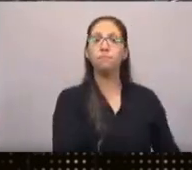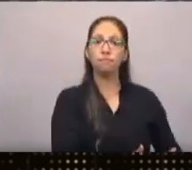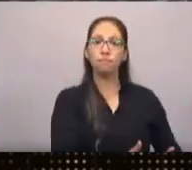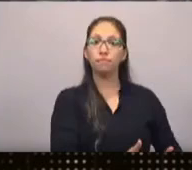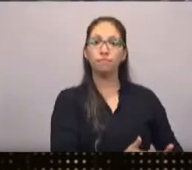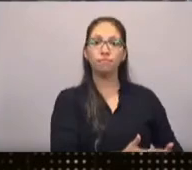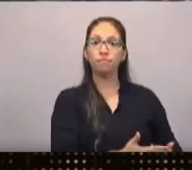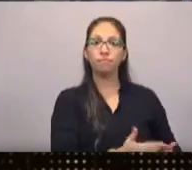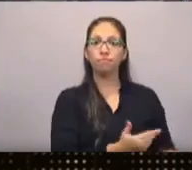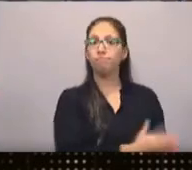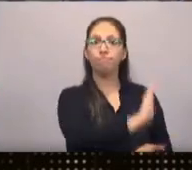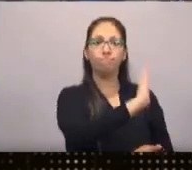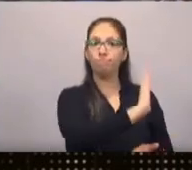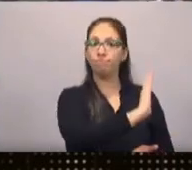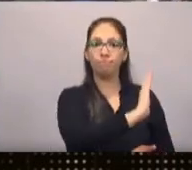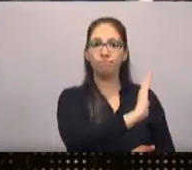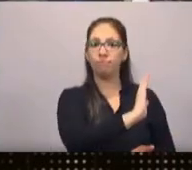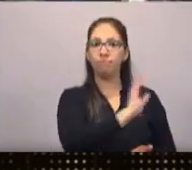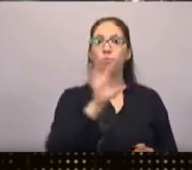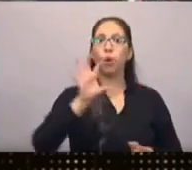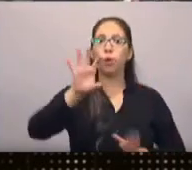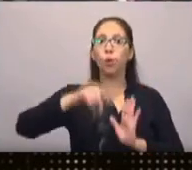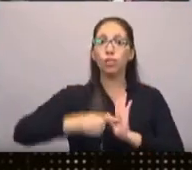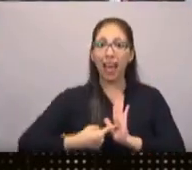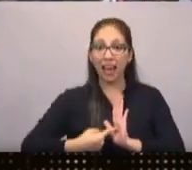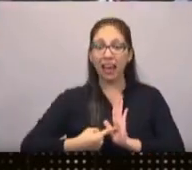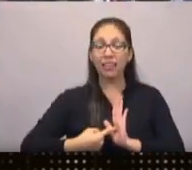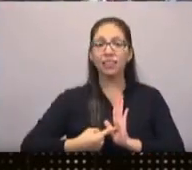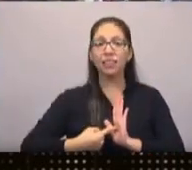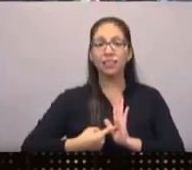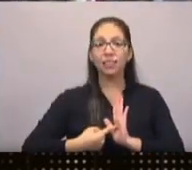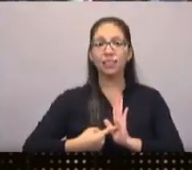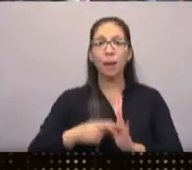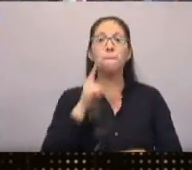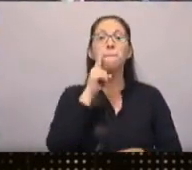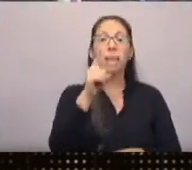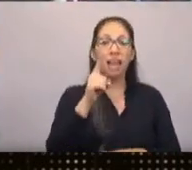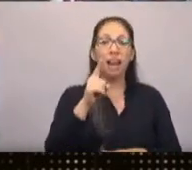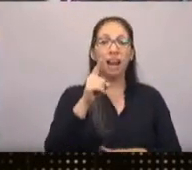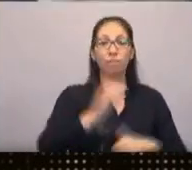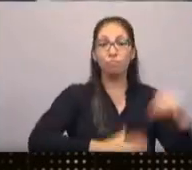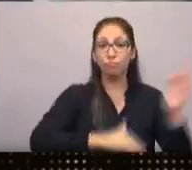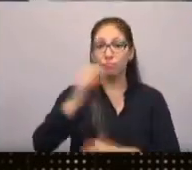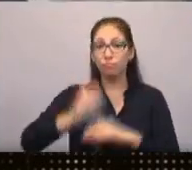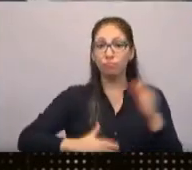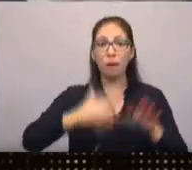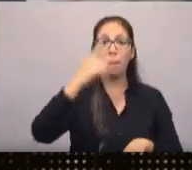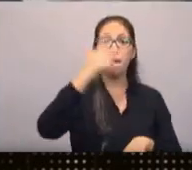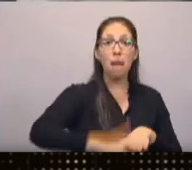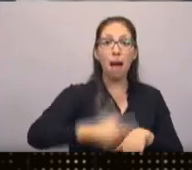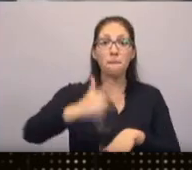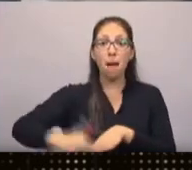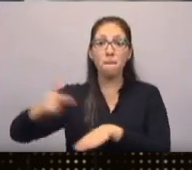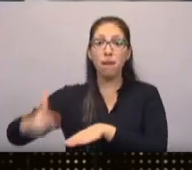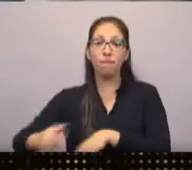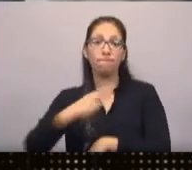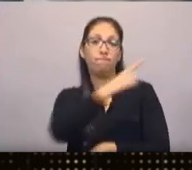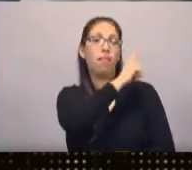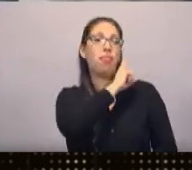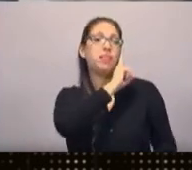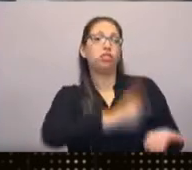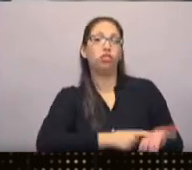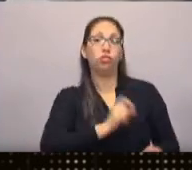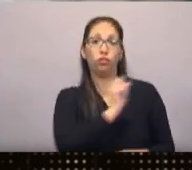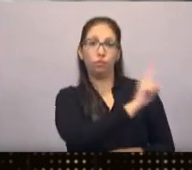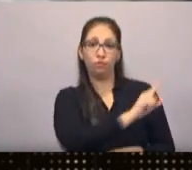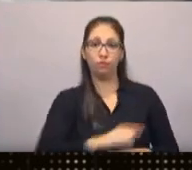cortado toda la obra pública en la provincia Buenos Aires 1000 1000 obras que están paradas porque han decidido a